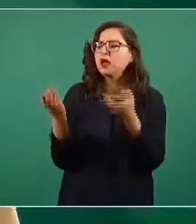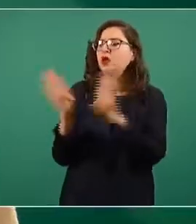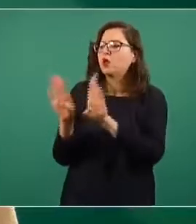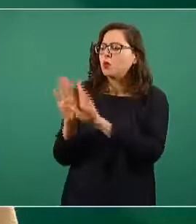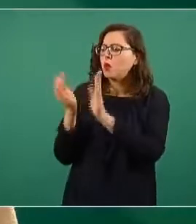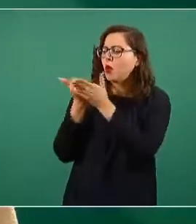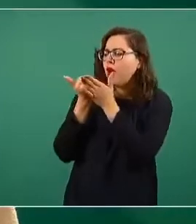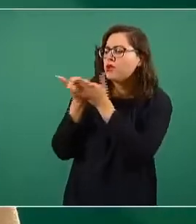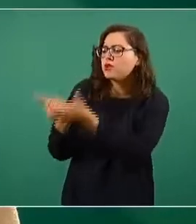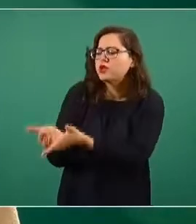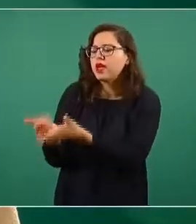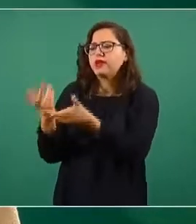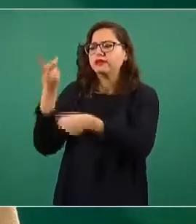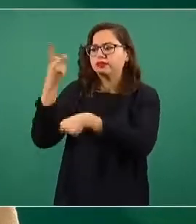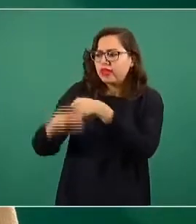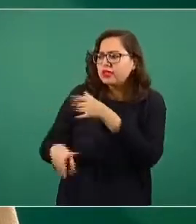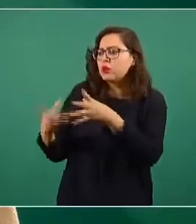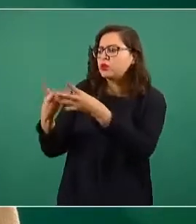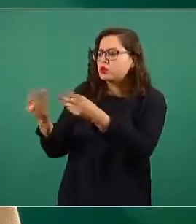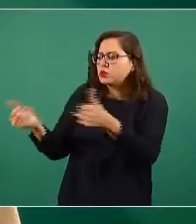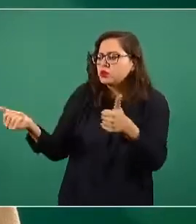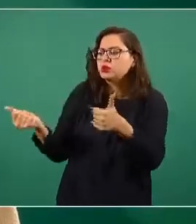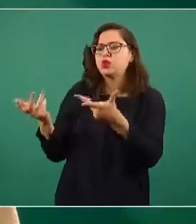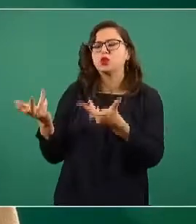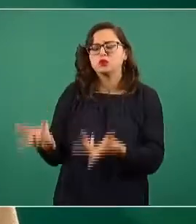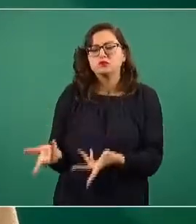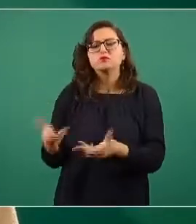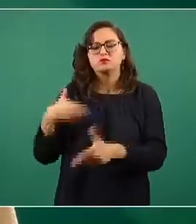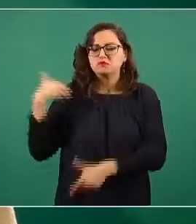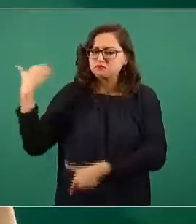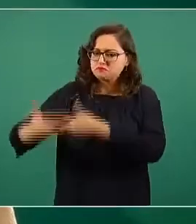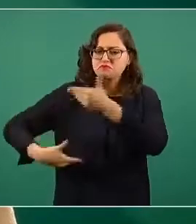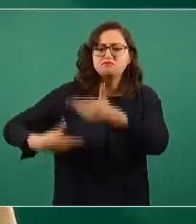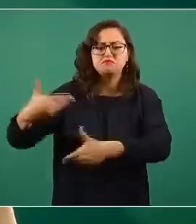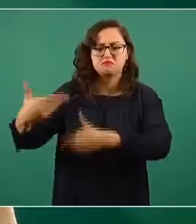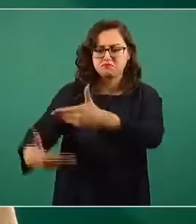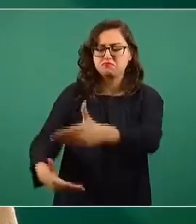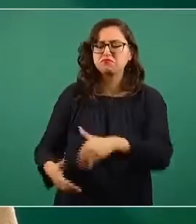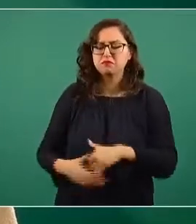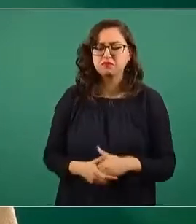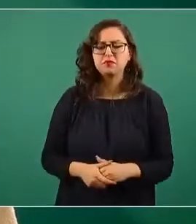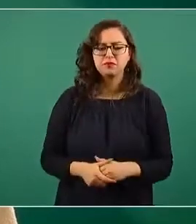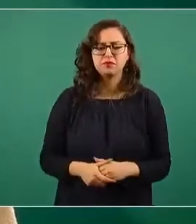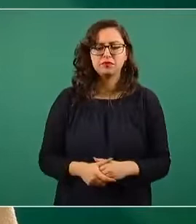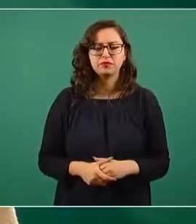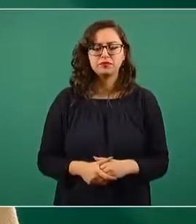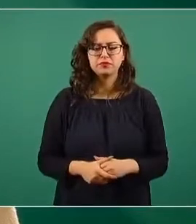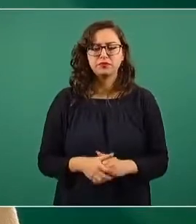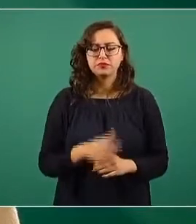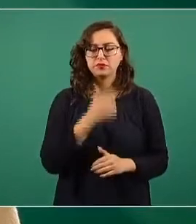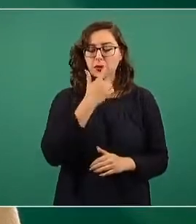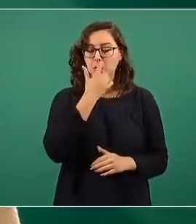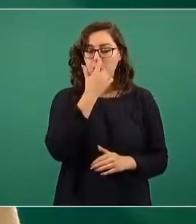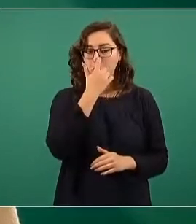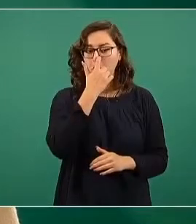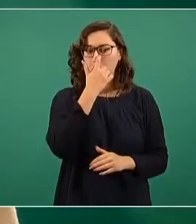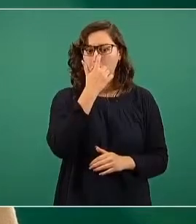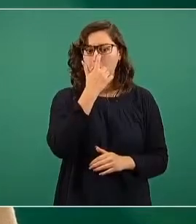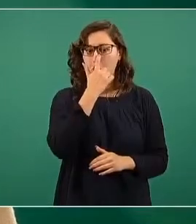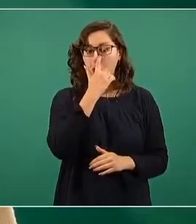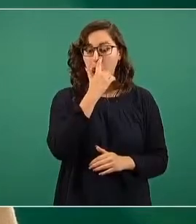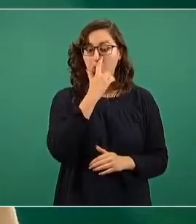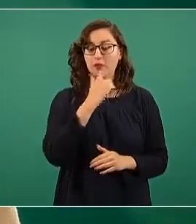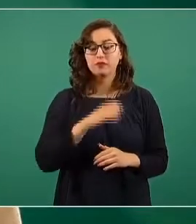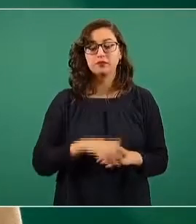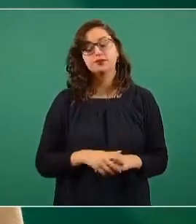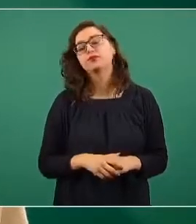que el Estado mexicano desde hace tiempo ha estado dándoles a todos estos padres. Y desde luego